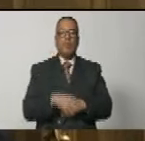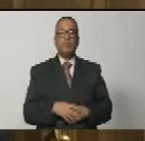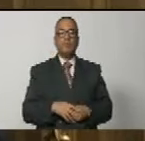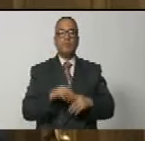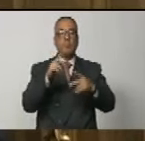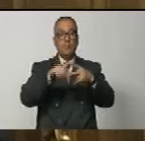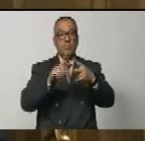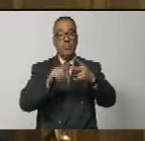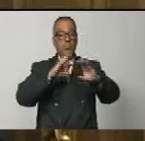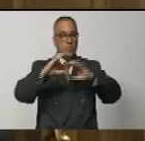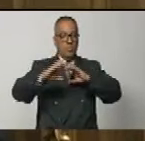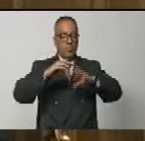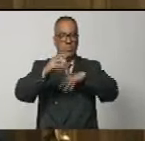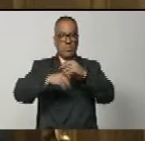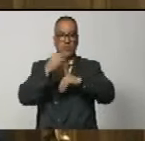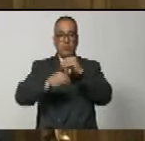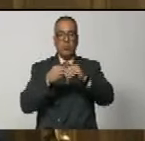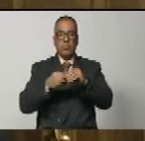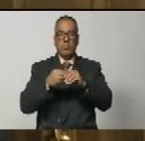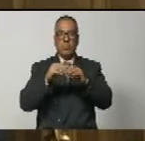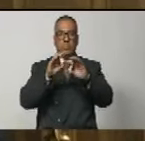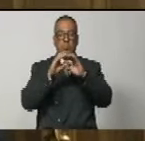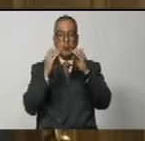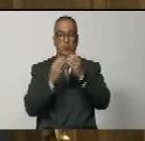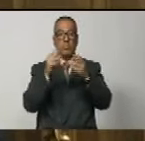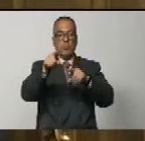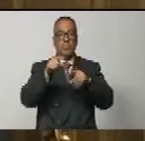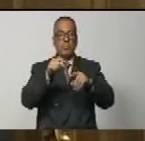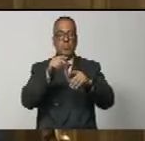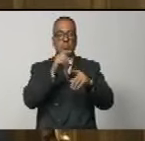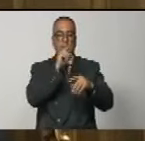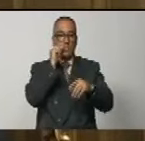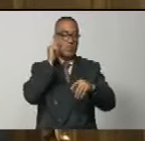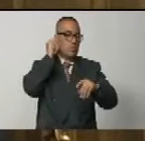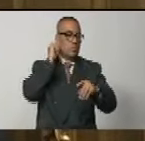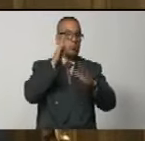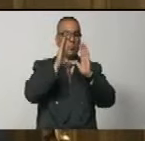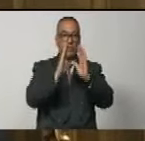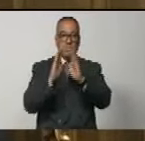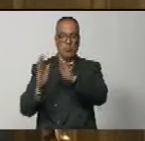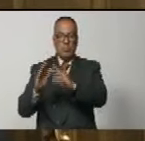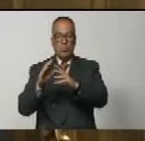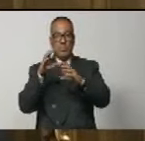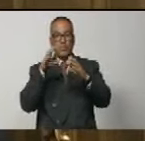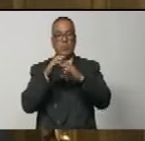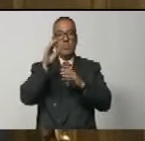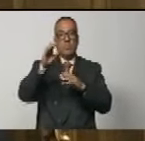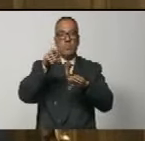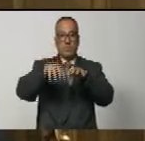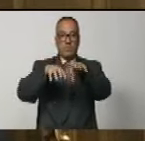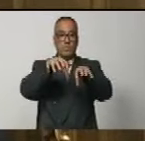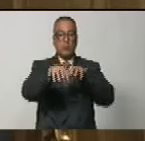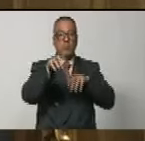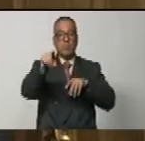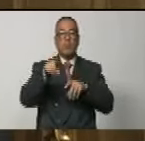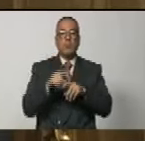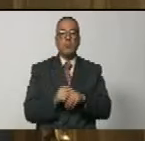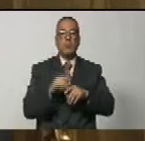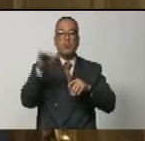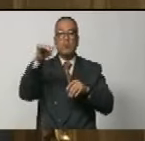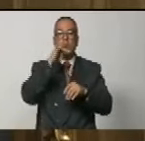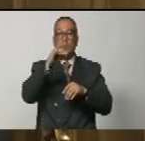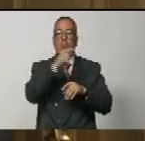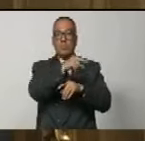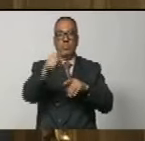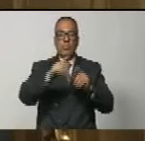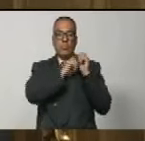Segundo, comunicaciones suscritas por las coordinadoras y por los coordinadores de los bloques parlamentarios regionales mediante los cuales informan de